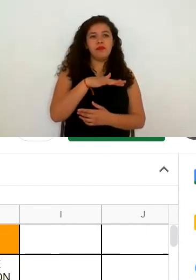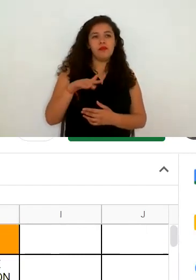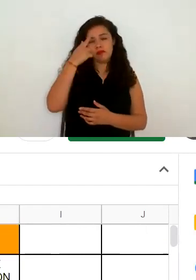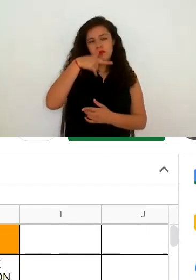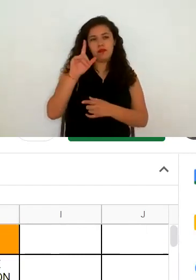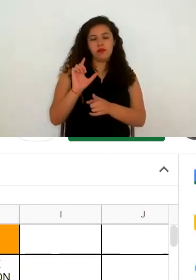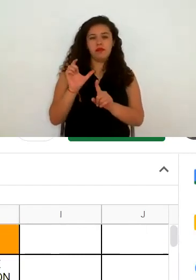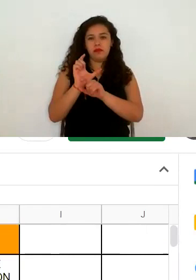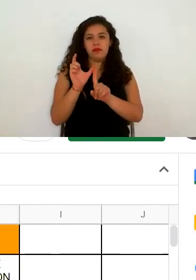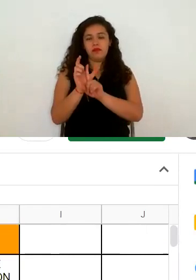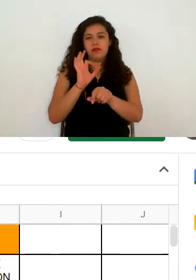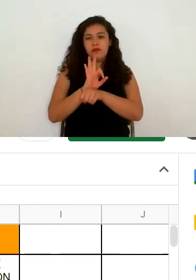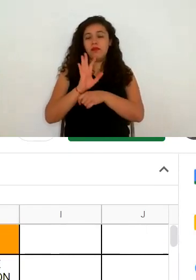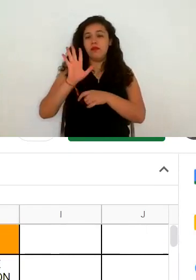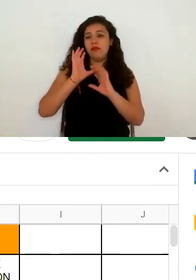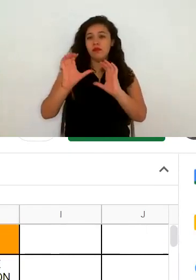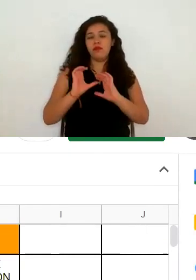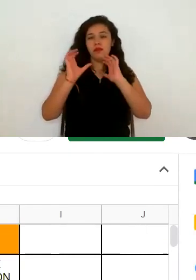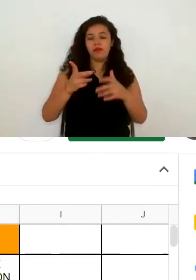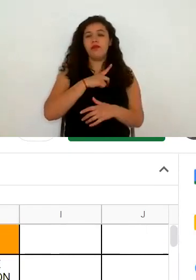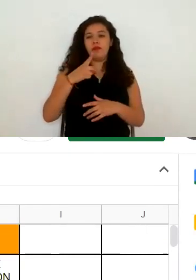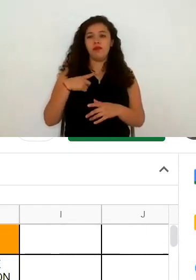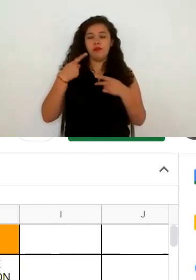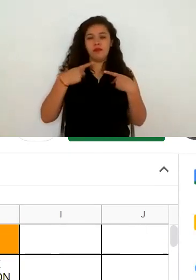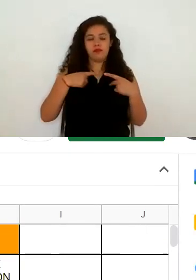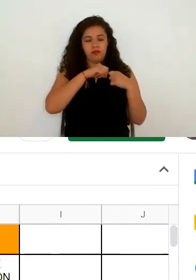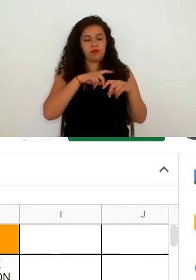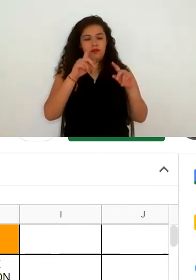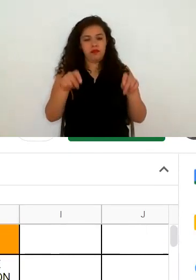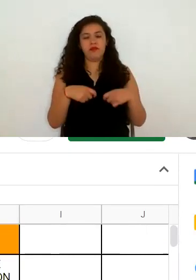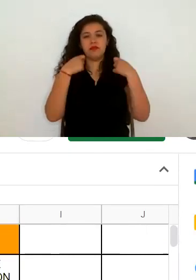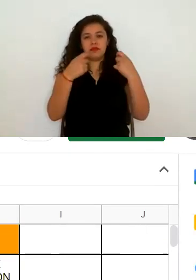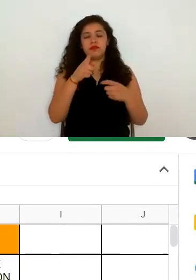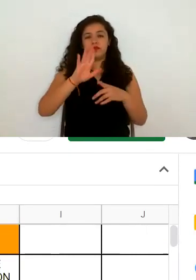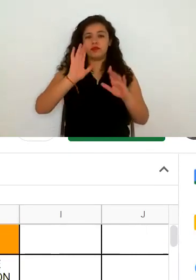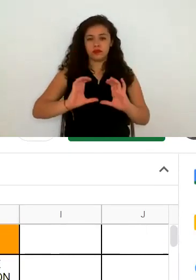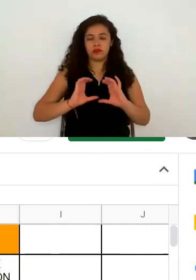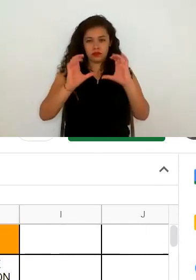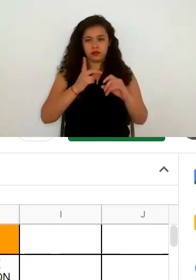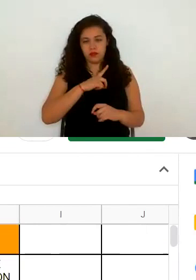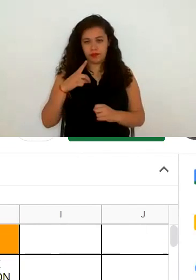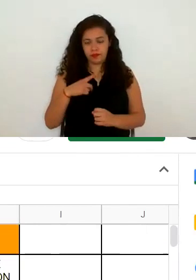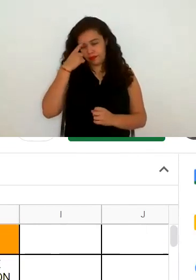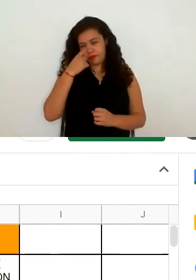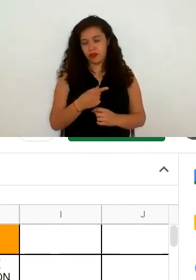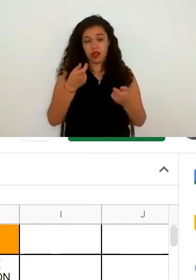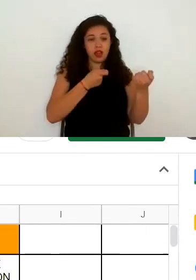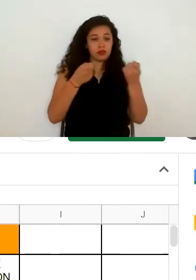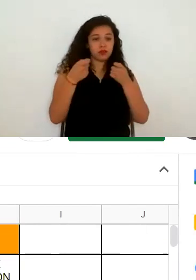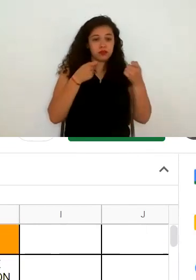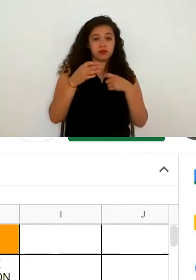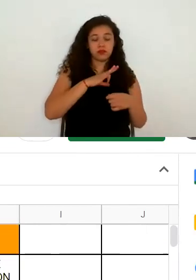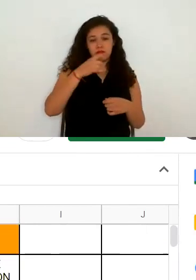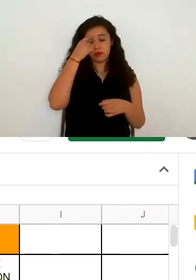resguardo precautorio. Sí habría que asignar a un responsable de ese resguardo para que lleve el control